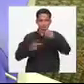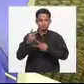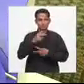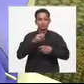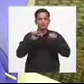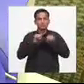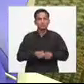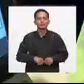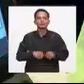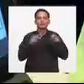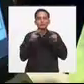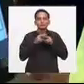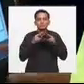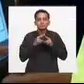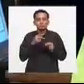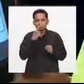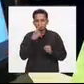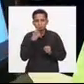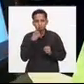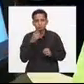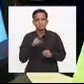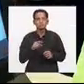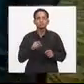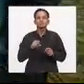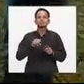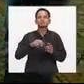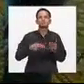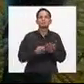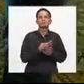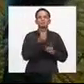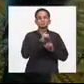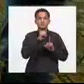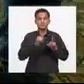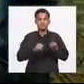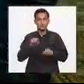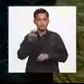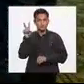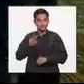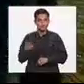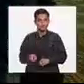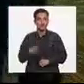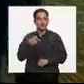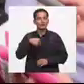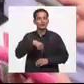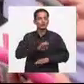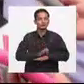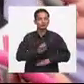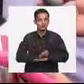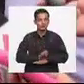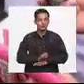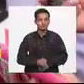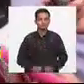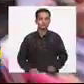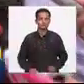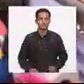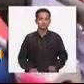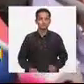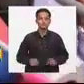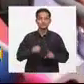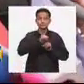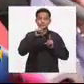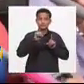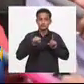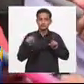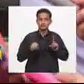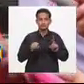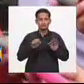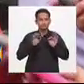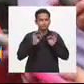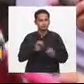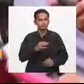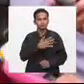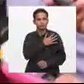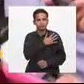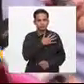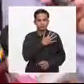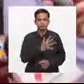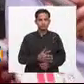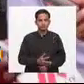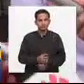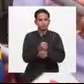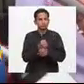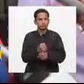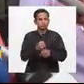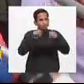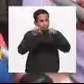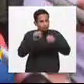conocer cómo se aplicar el sistema venezolano en el Ecuador seguro confiable muy